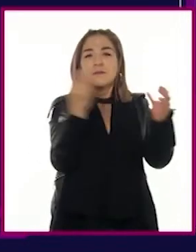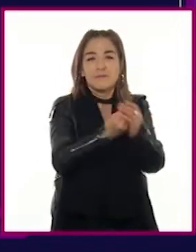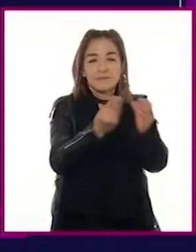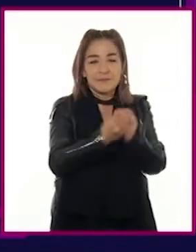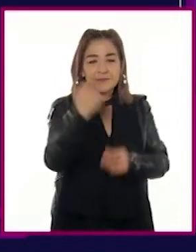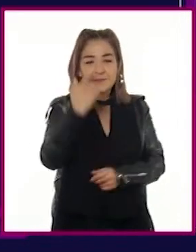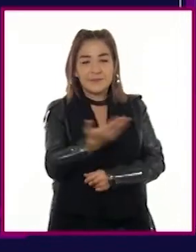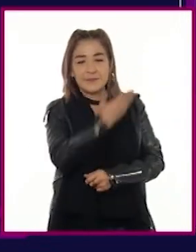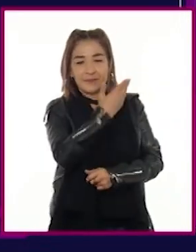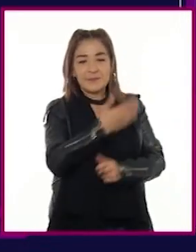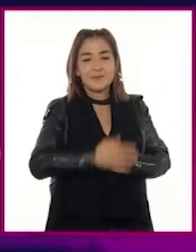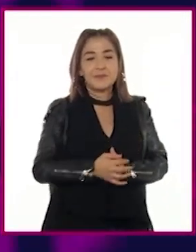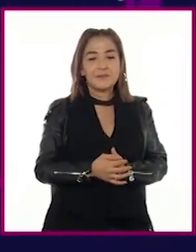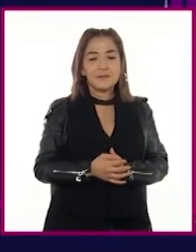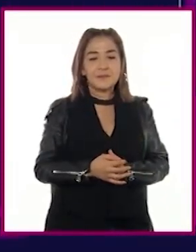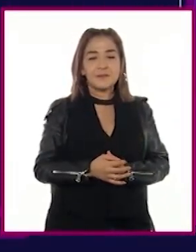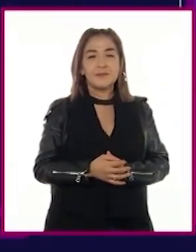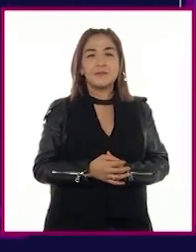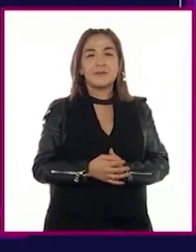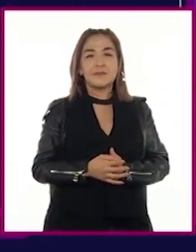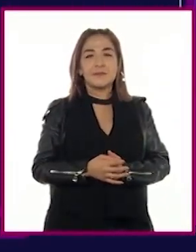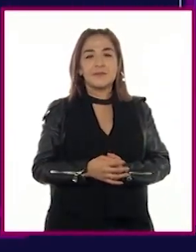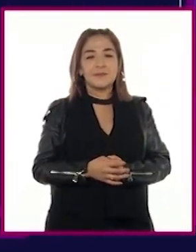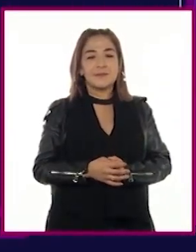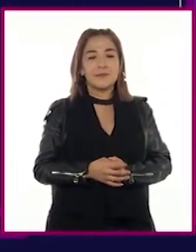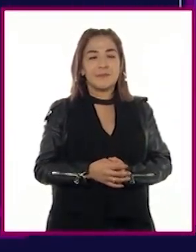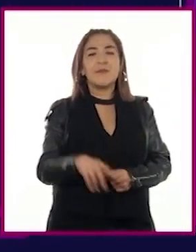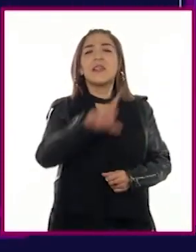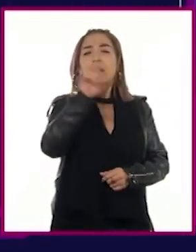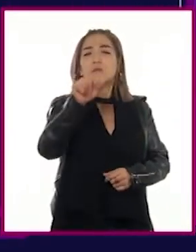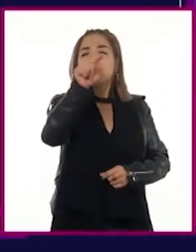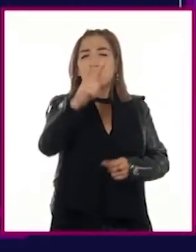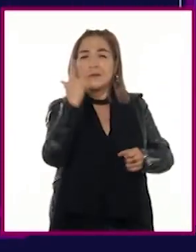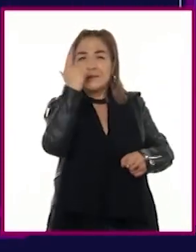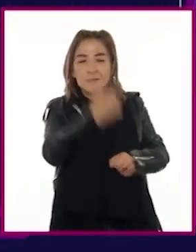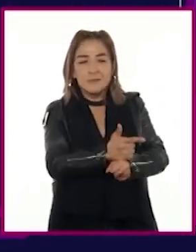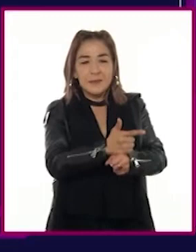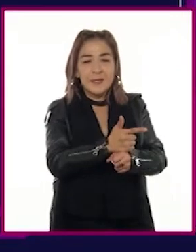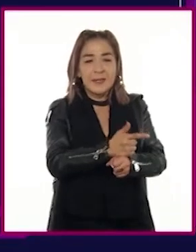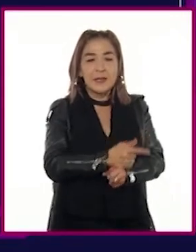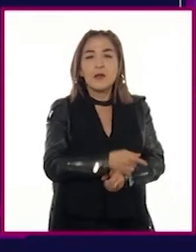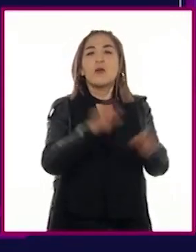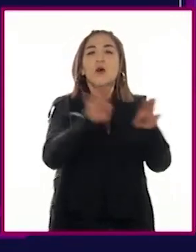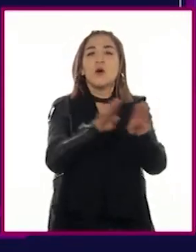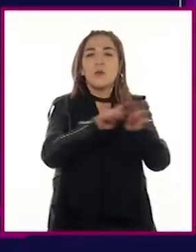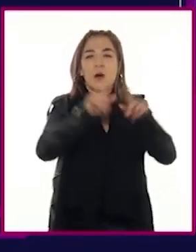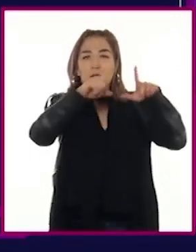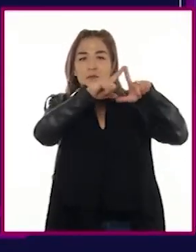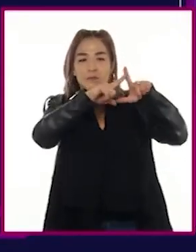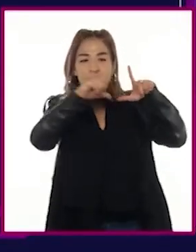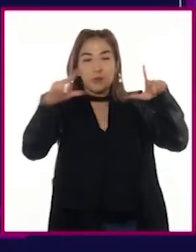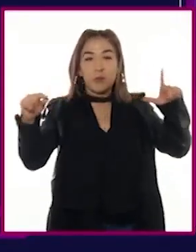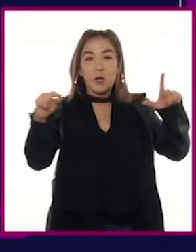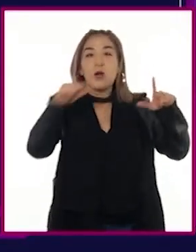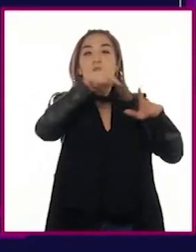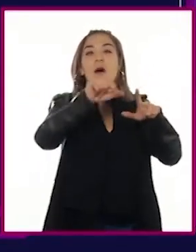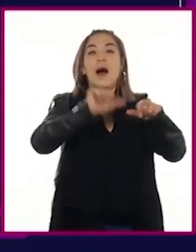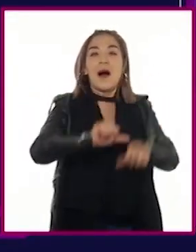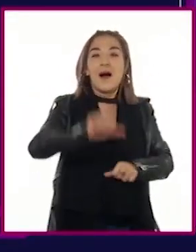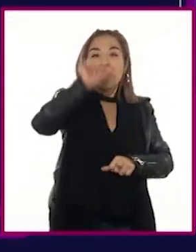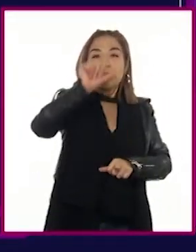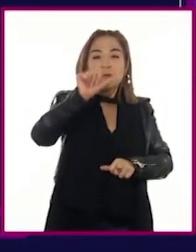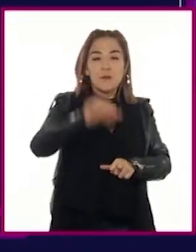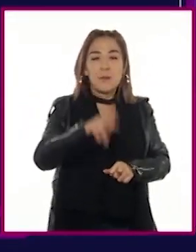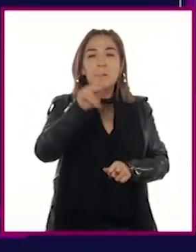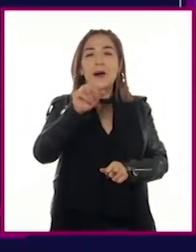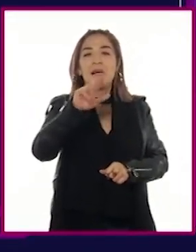nombres, obtusos o agudos. Encontramos segmentos perpendiculares en la altura de los triángulos,